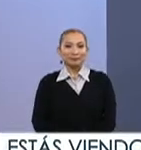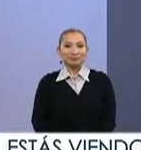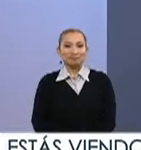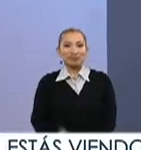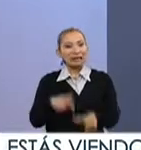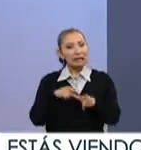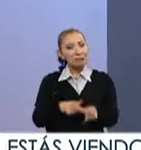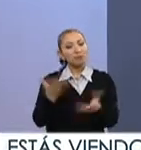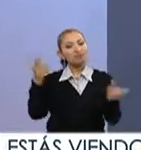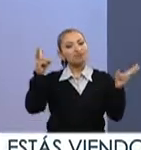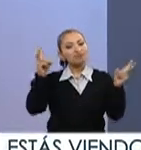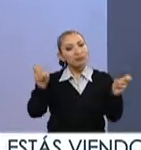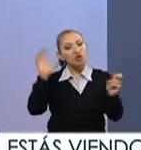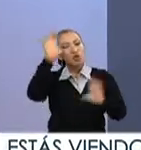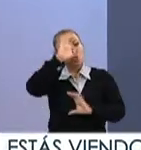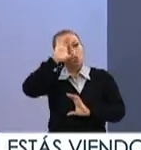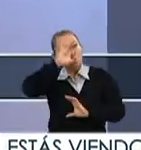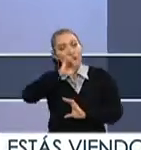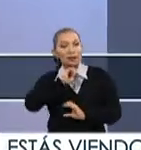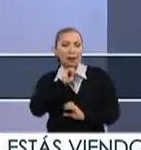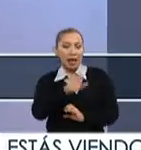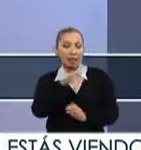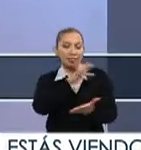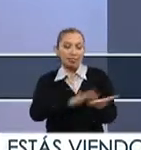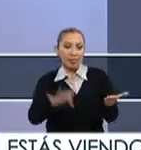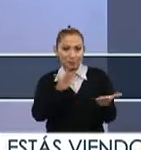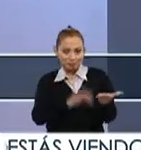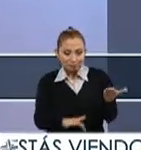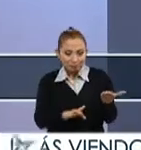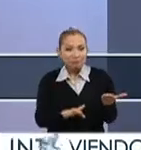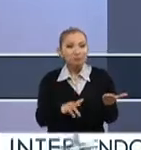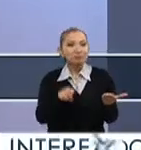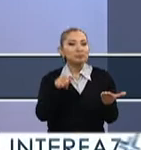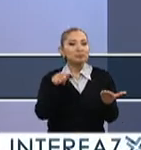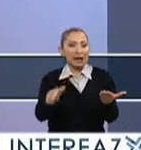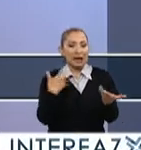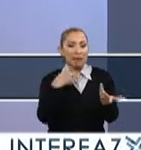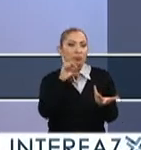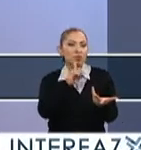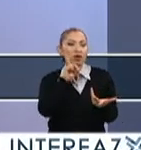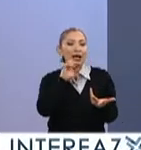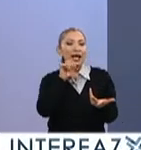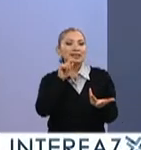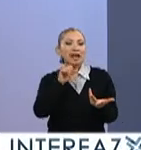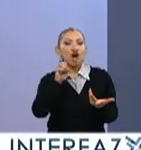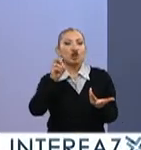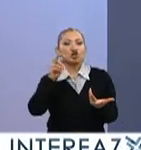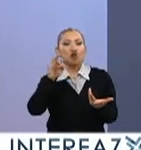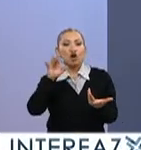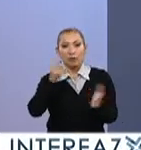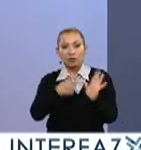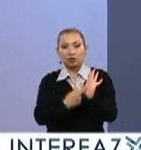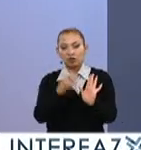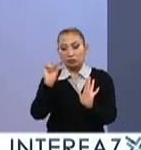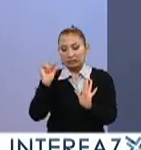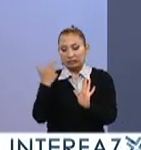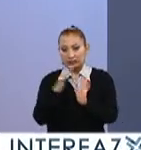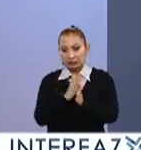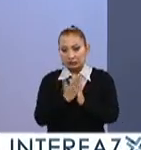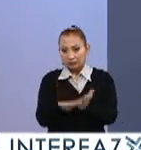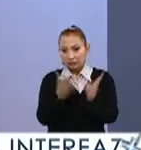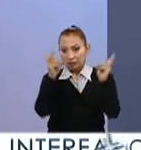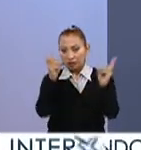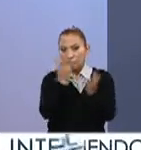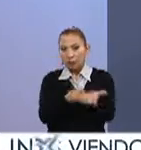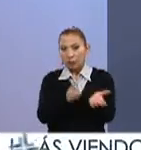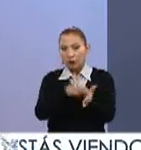Y seguimos con temas culturales y por supuesto literarios, y es que la escritora Elsa Osorio presentó su más reciente obra,